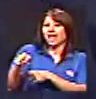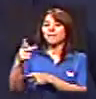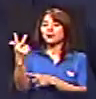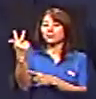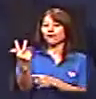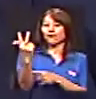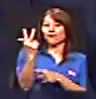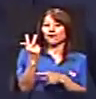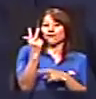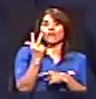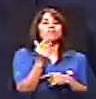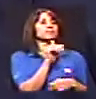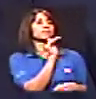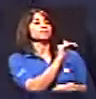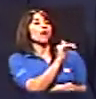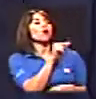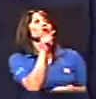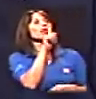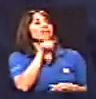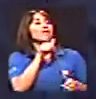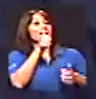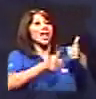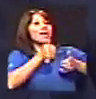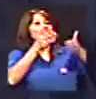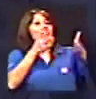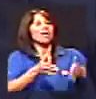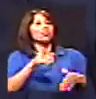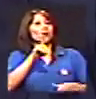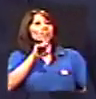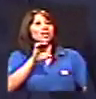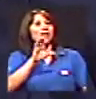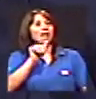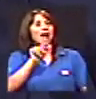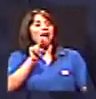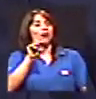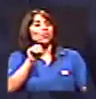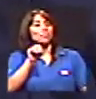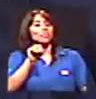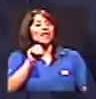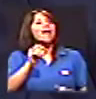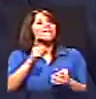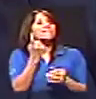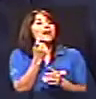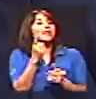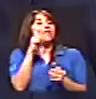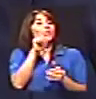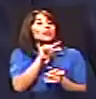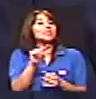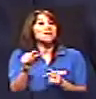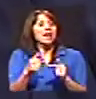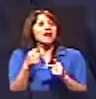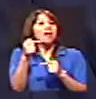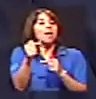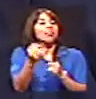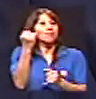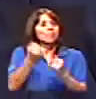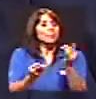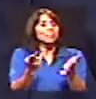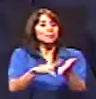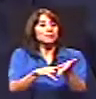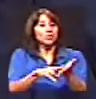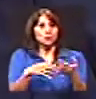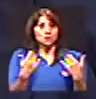que ser candidato a decano. Faltaba una semana para que se cerrara el plazo de, de inscripción. Sí. Y bueno, fue una cosa